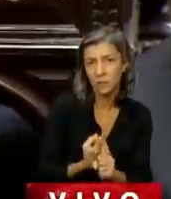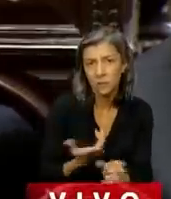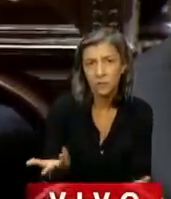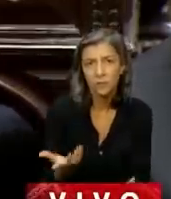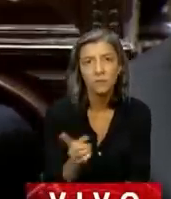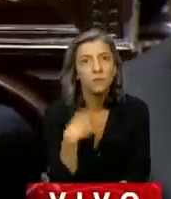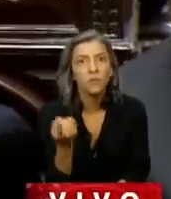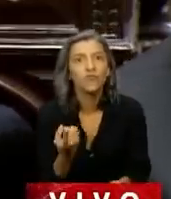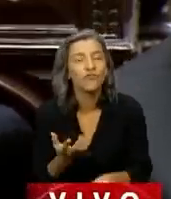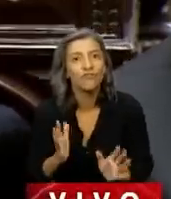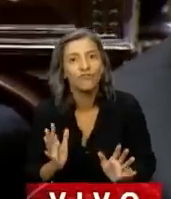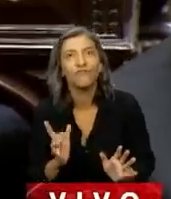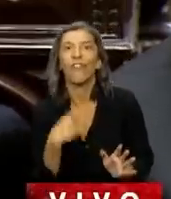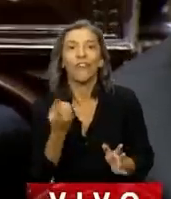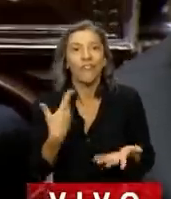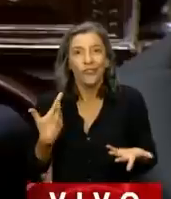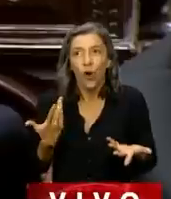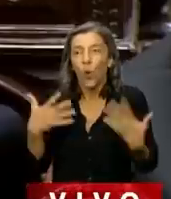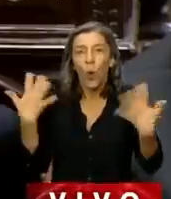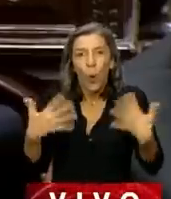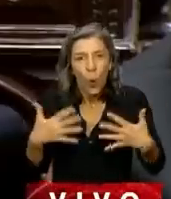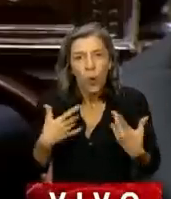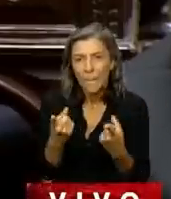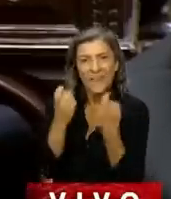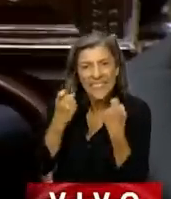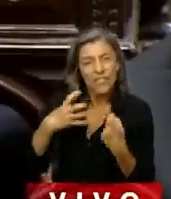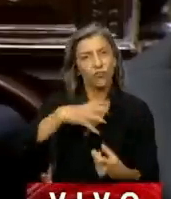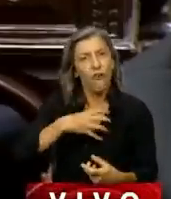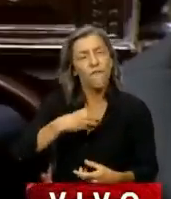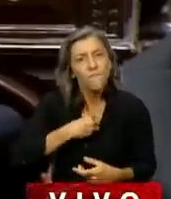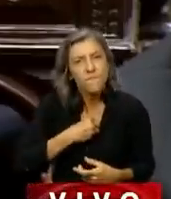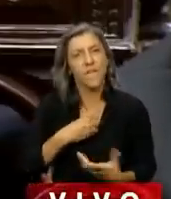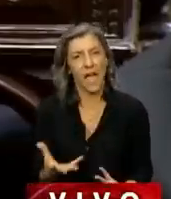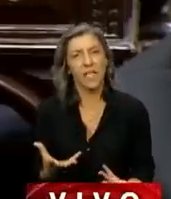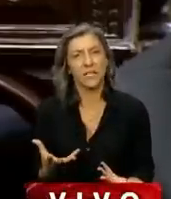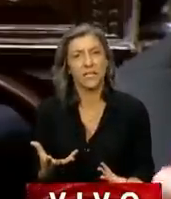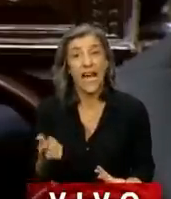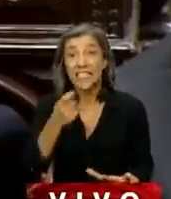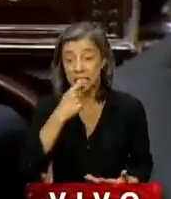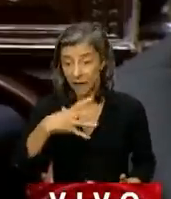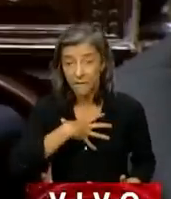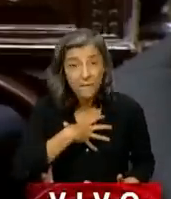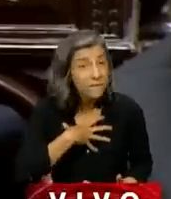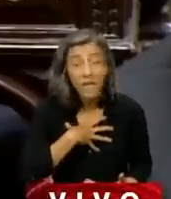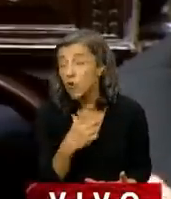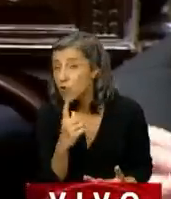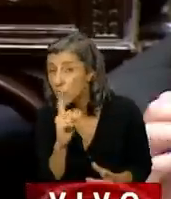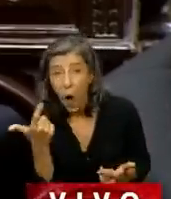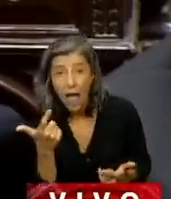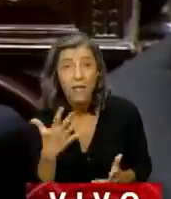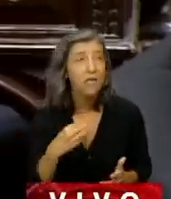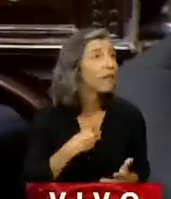enorme que no se puede perder. Sin un piso de confianza y credibilidad no hay gobierno que